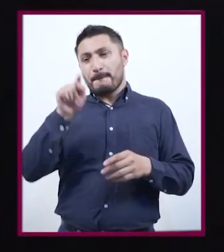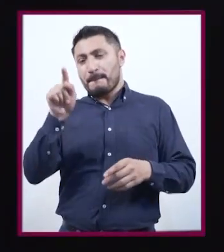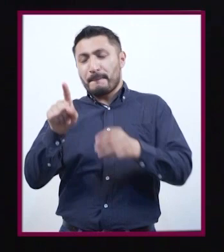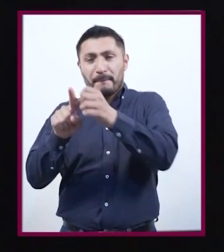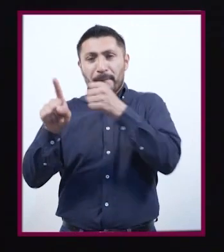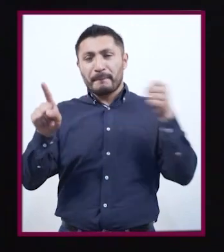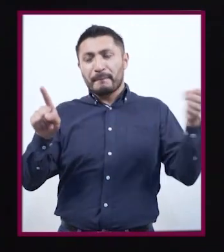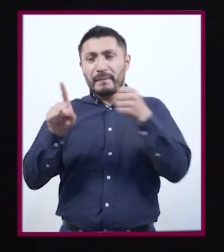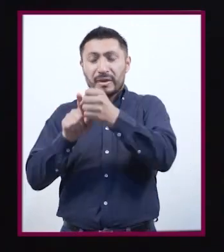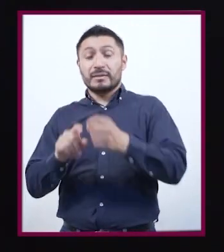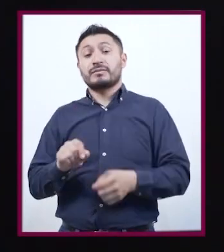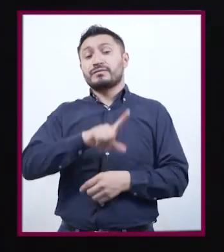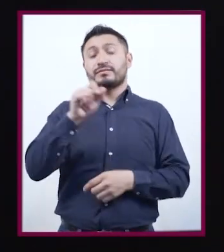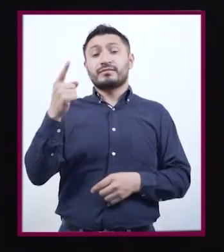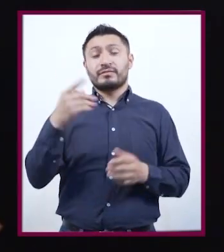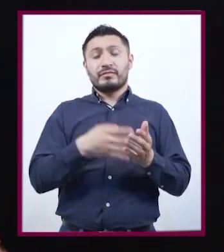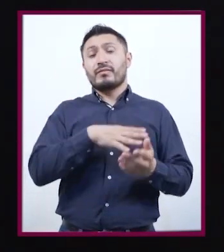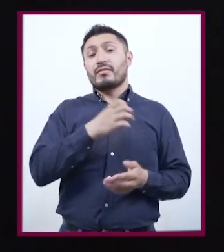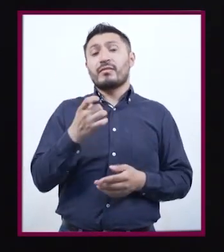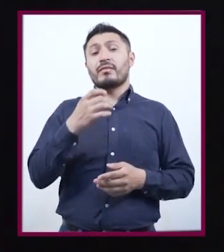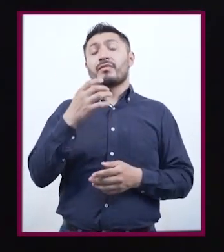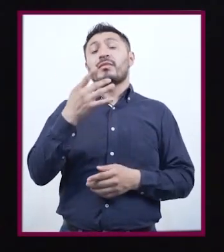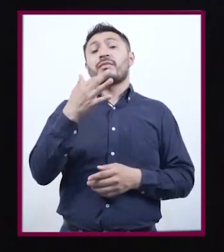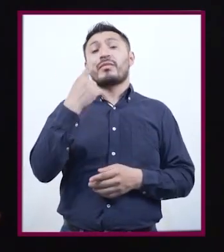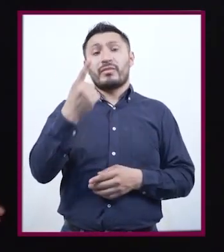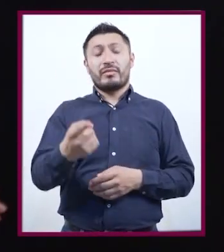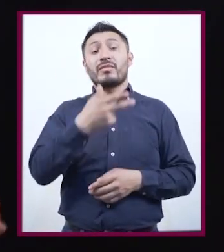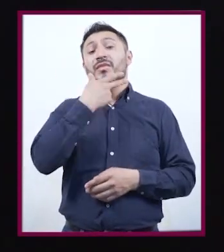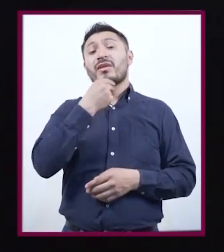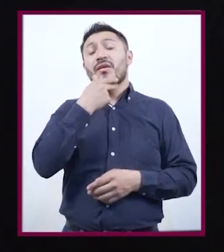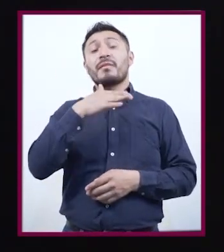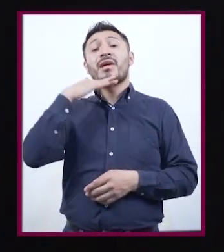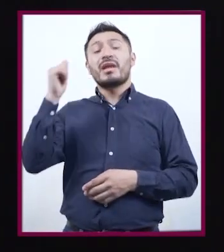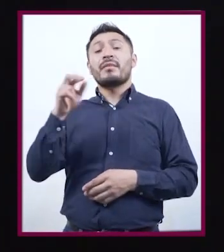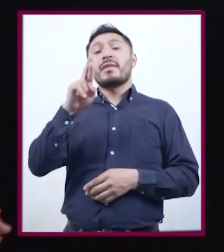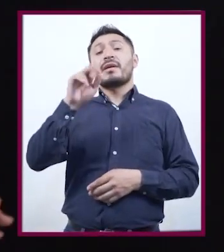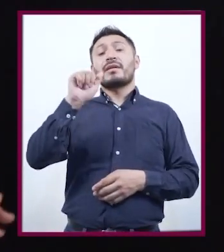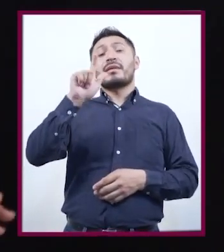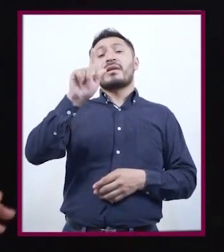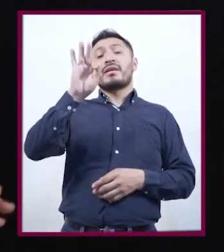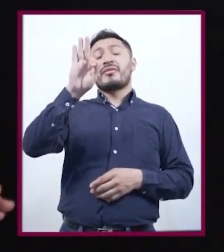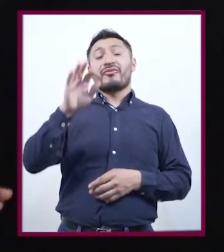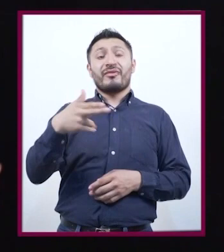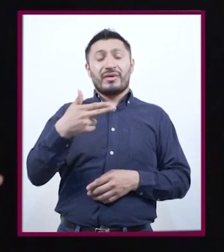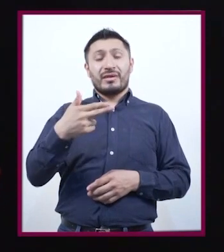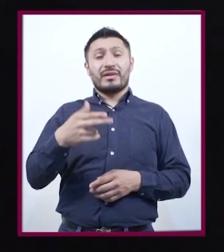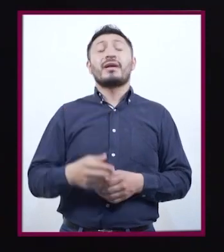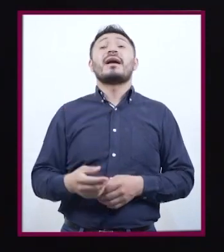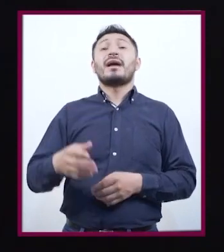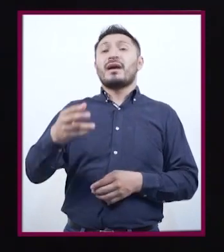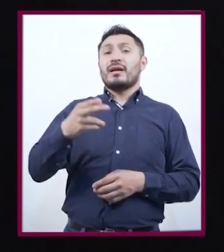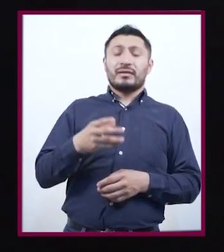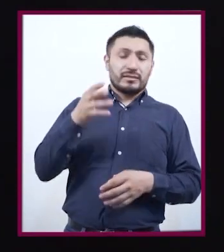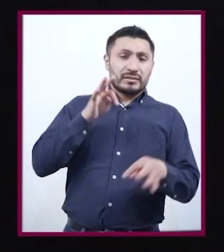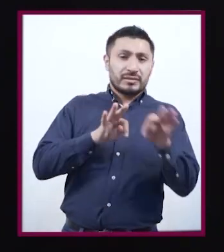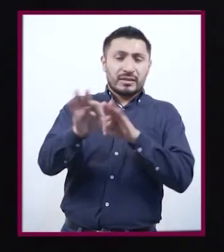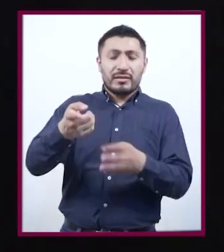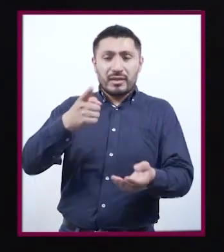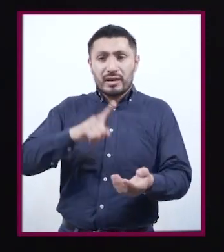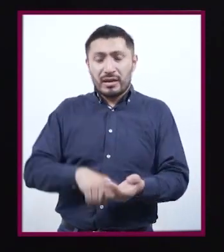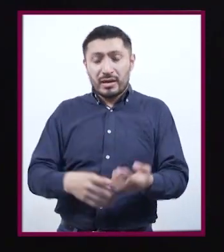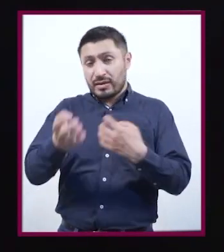año 1951, el ingeniero alemán Ralph Baer trabajaba en una empresa dedicada a